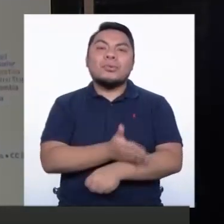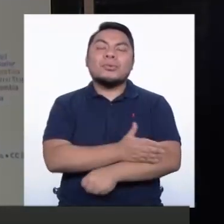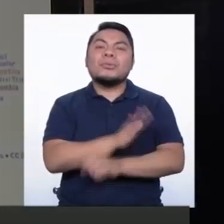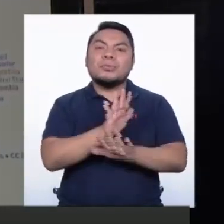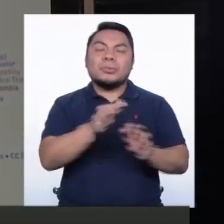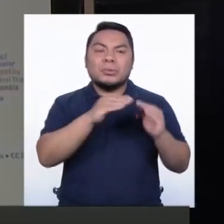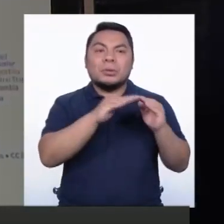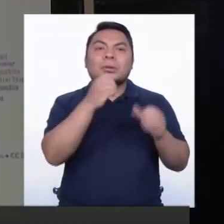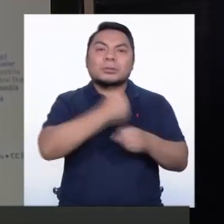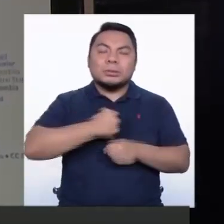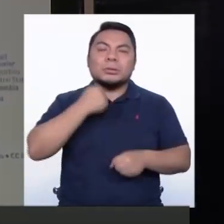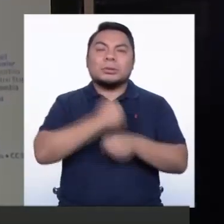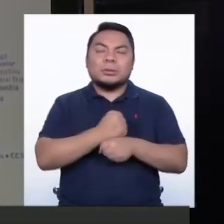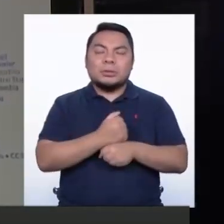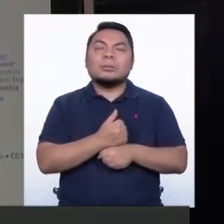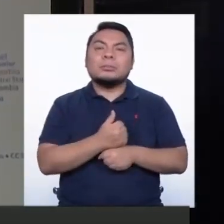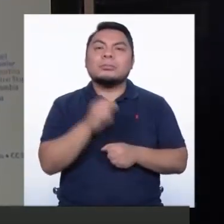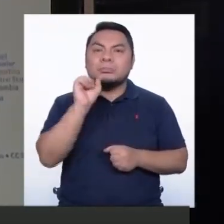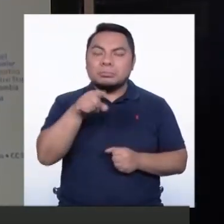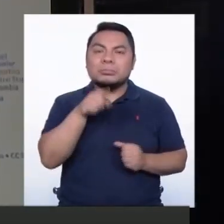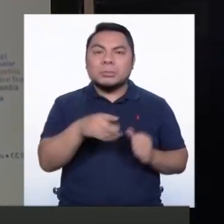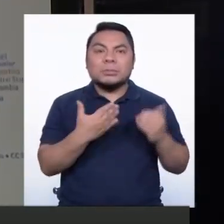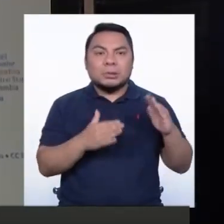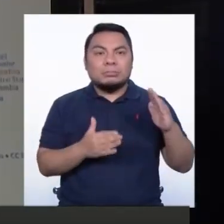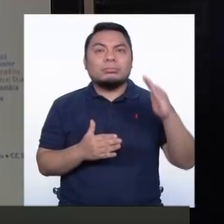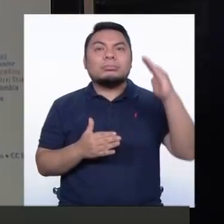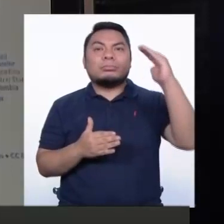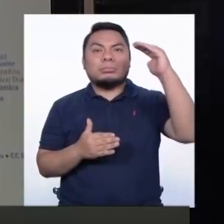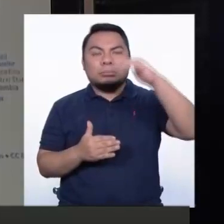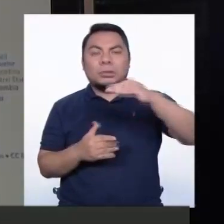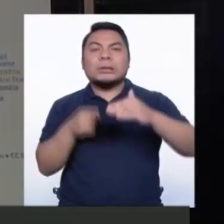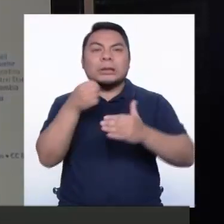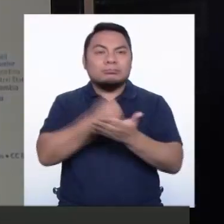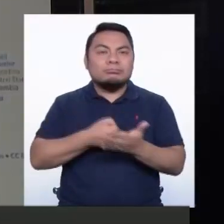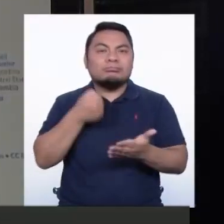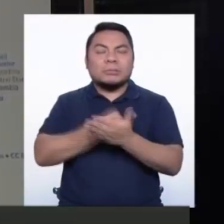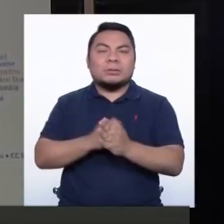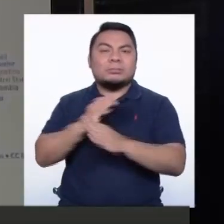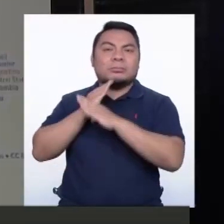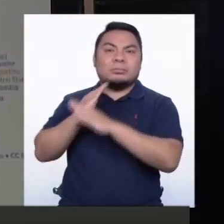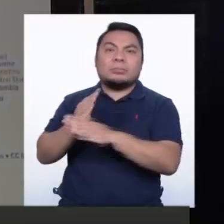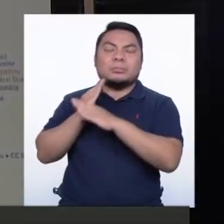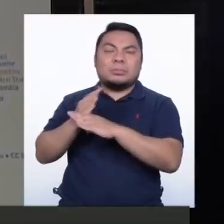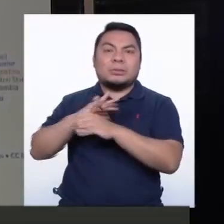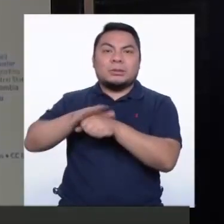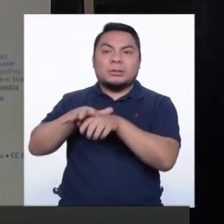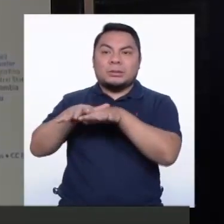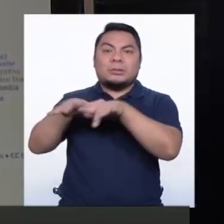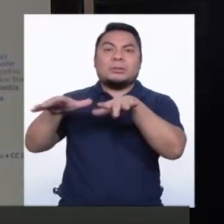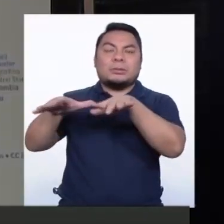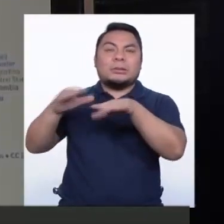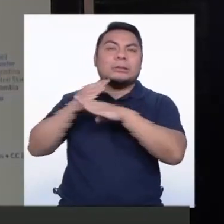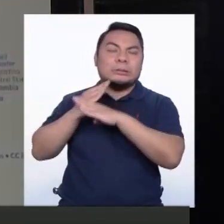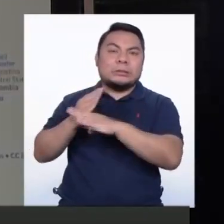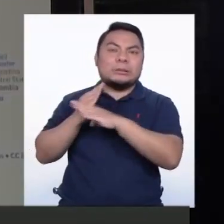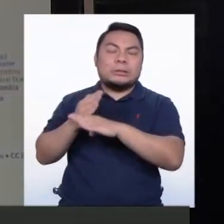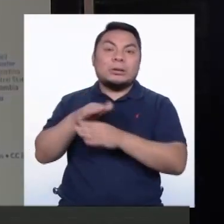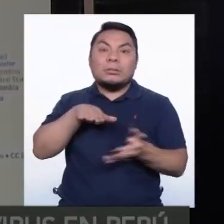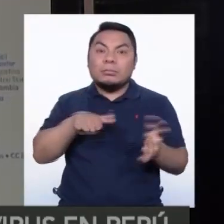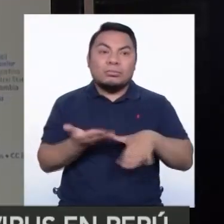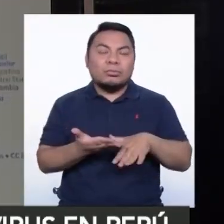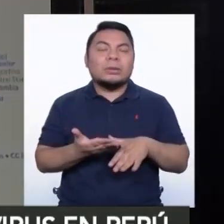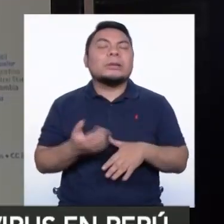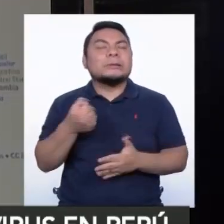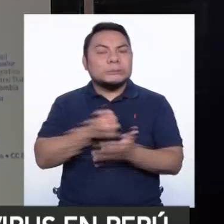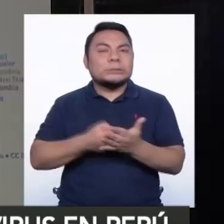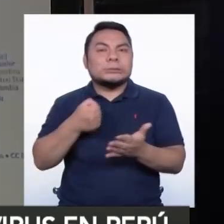precisamente un desempeño que está evitando que el crecimiento en porcentual de las muertes